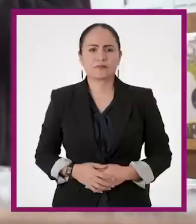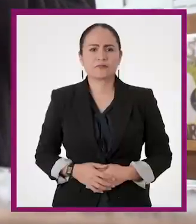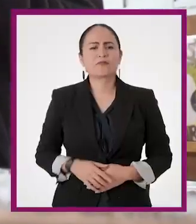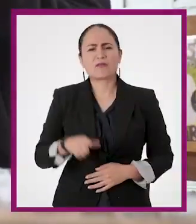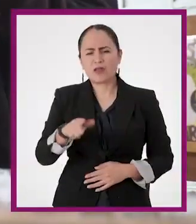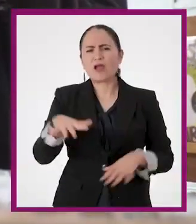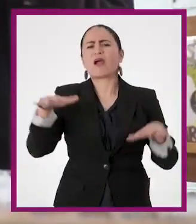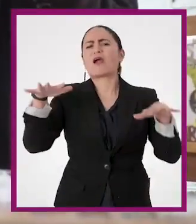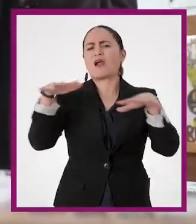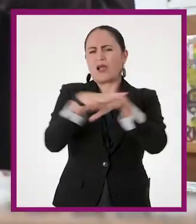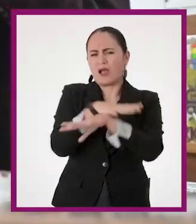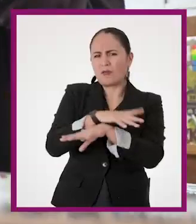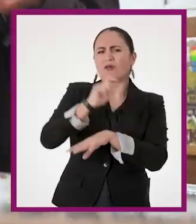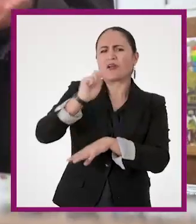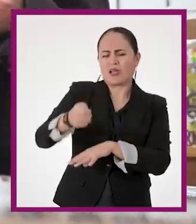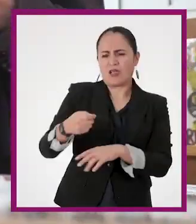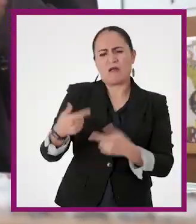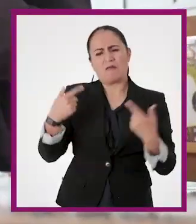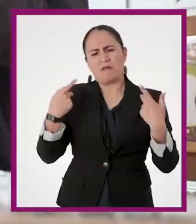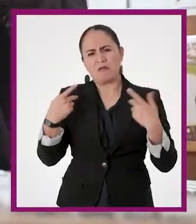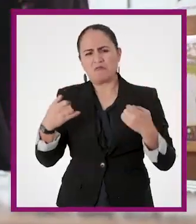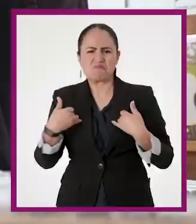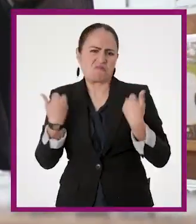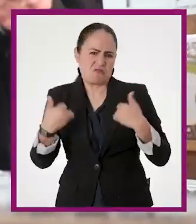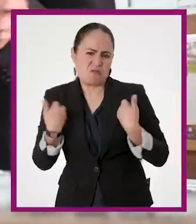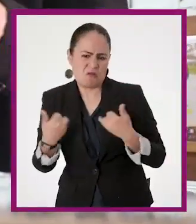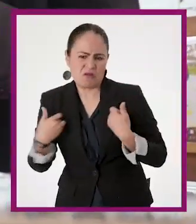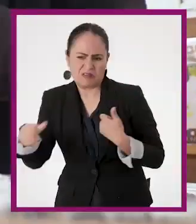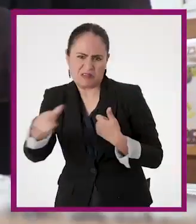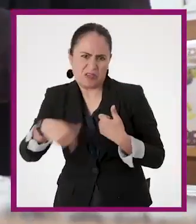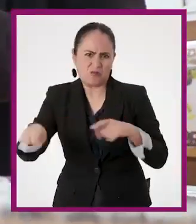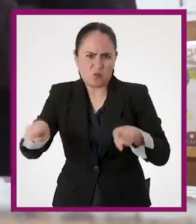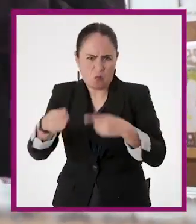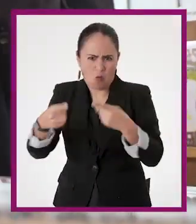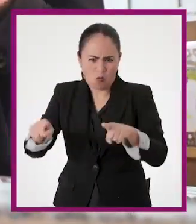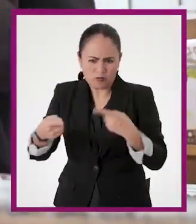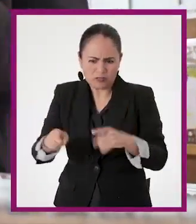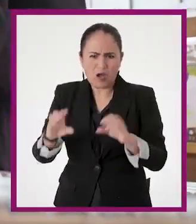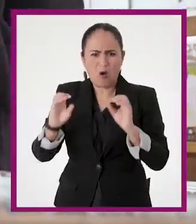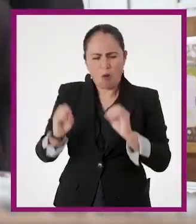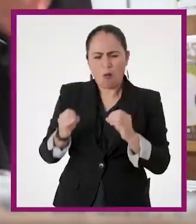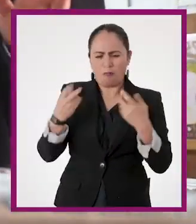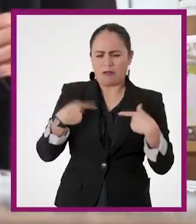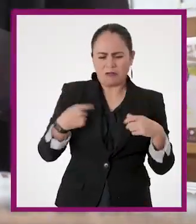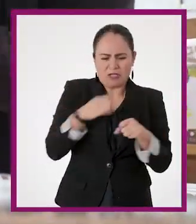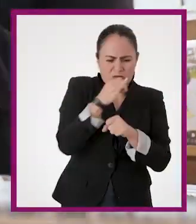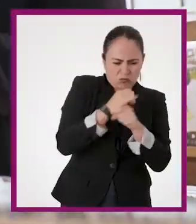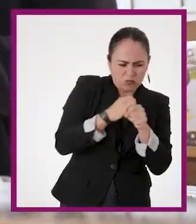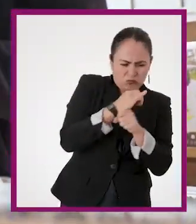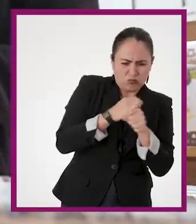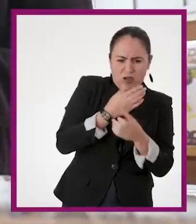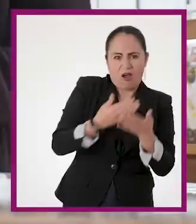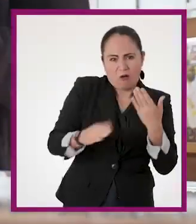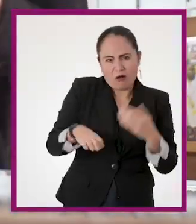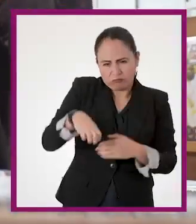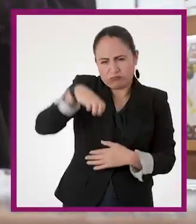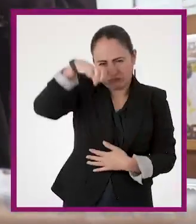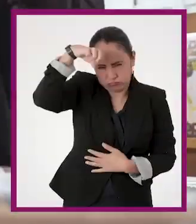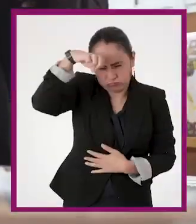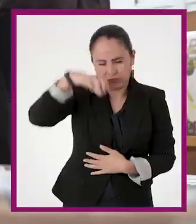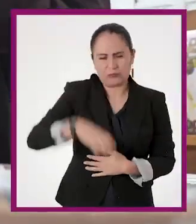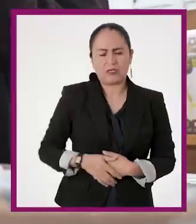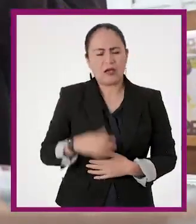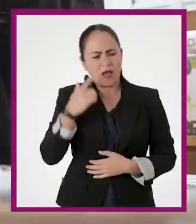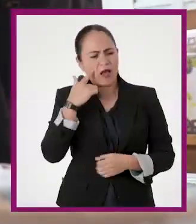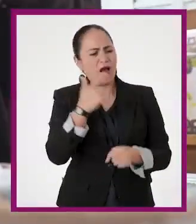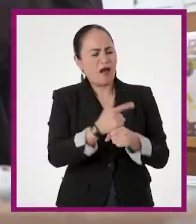Bueno, eso que sucedió es que varios músicos jóvenes, algunos investigadores jóvenes en esa época, ahora no tanto, el caso es